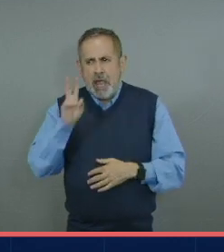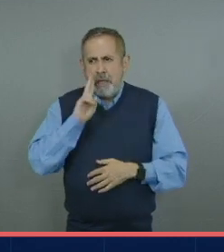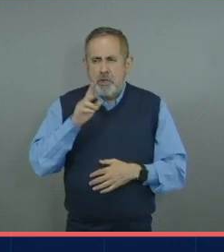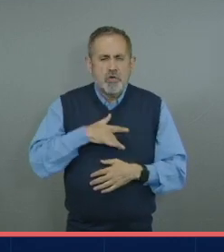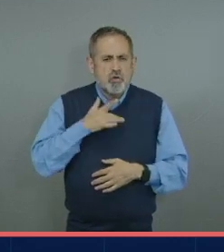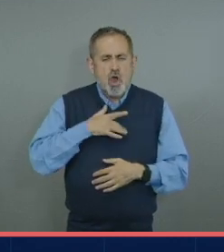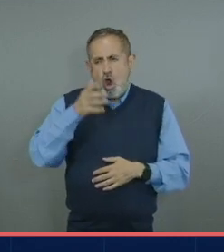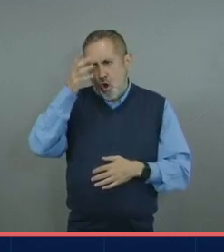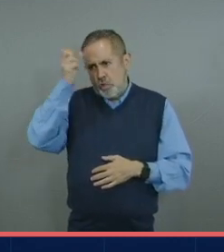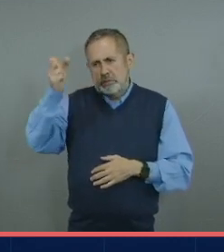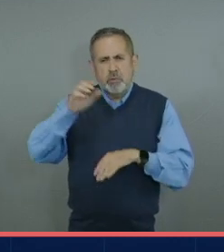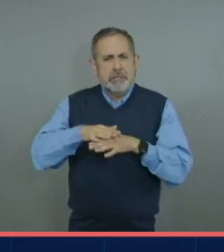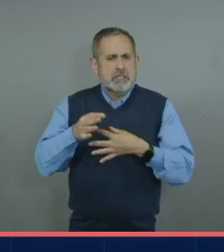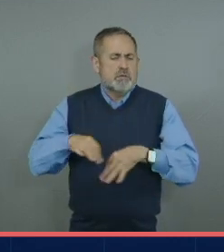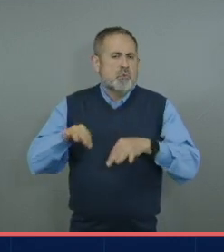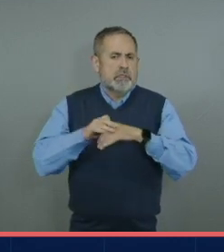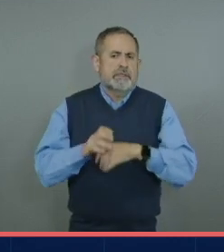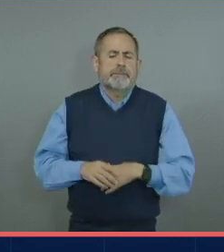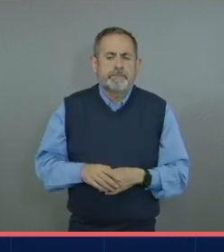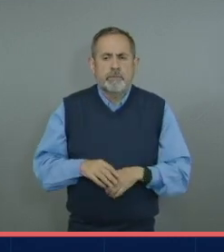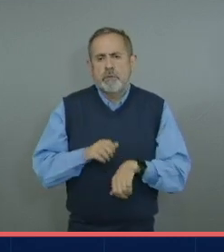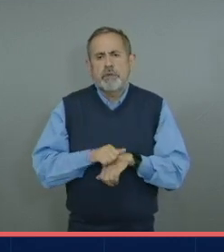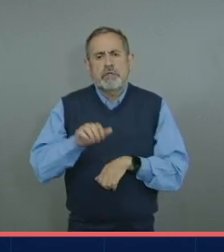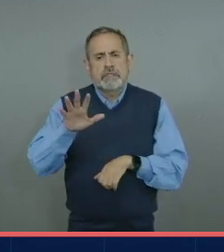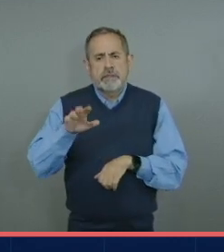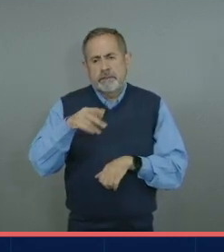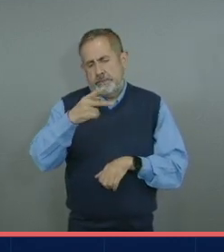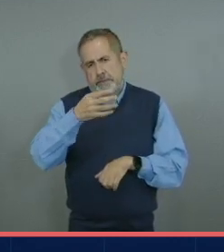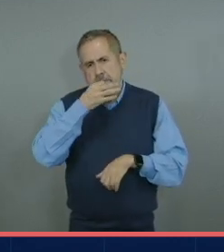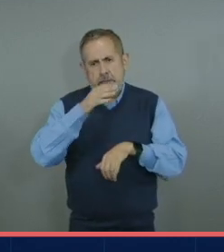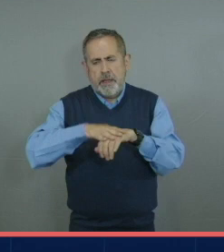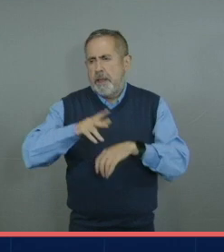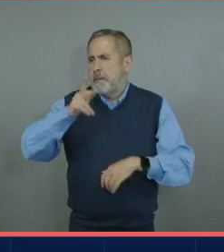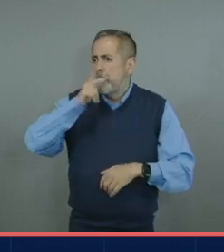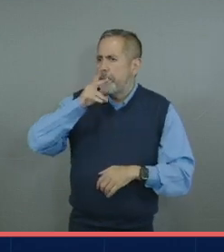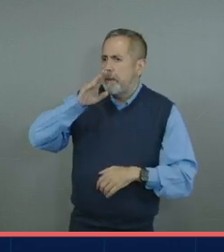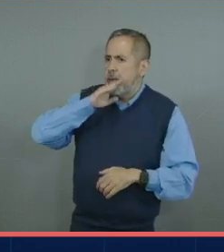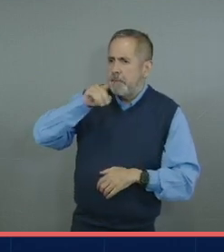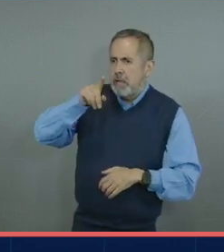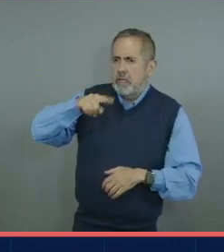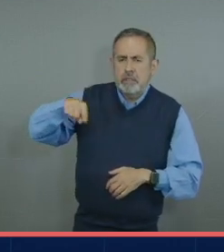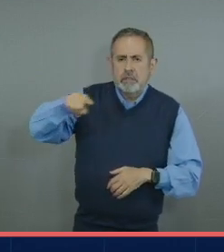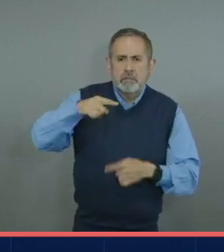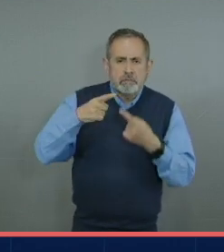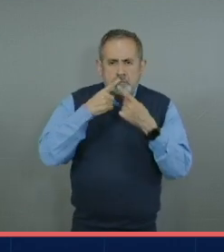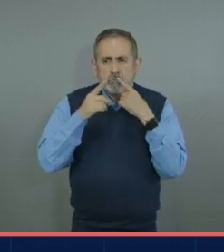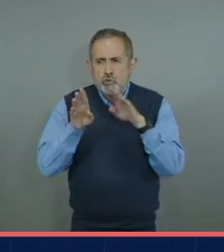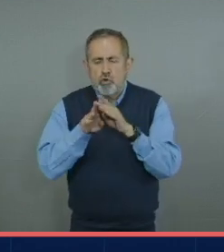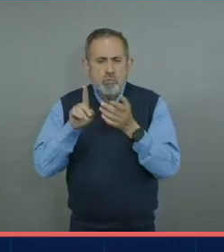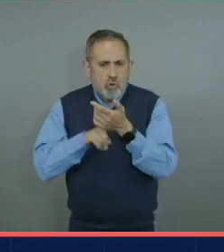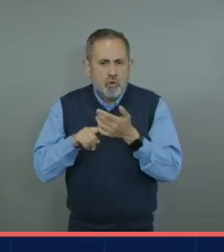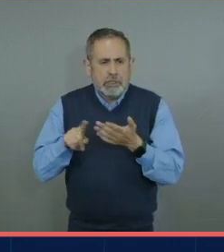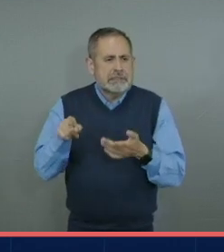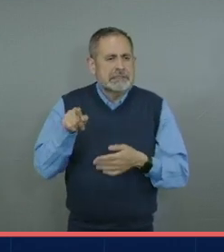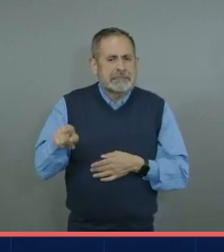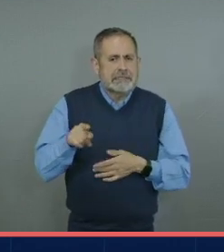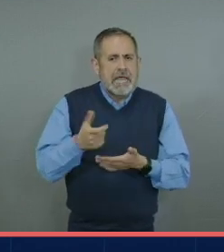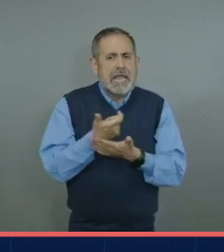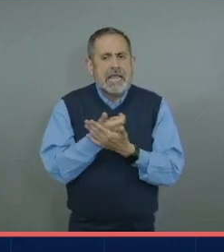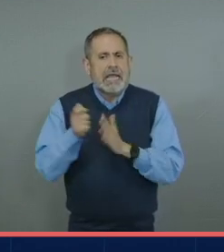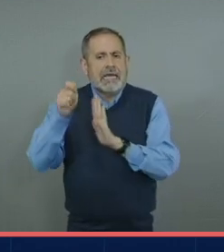concepto un poquito más adelante. Y punto número 5, dile a tu papi, dile a tu mami que por favor utilicen la tarjeta de crédito de una